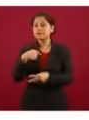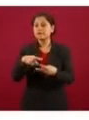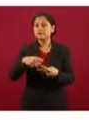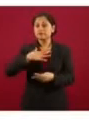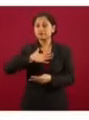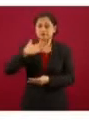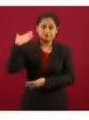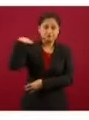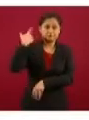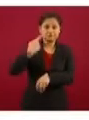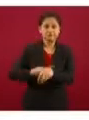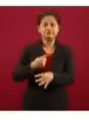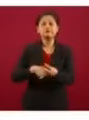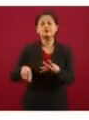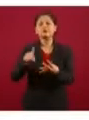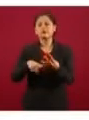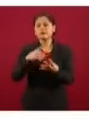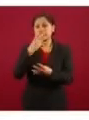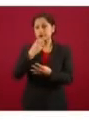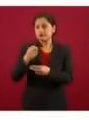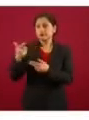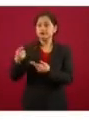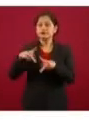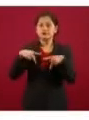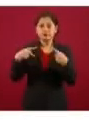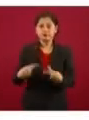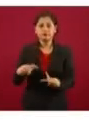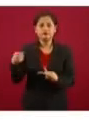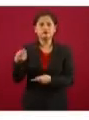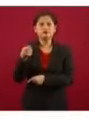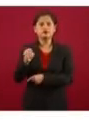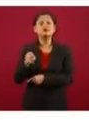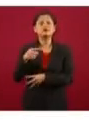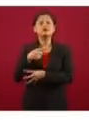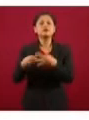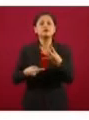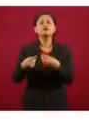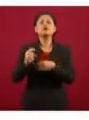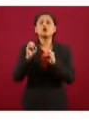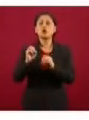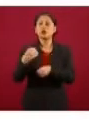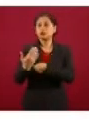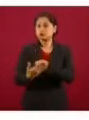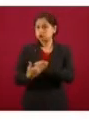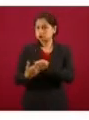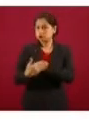pulmonar, inmunosupresión, ya sea adquirida o provocada, que se encuentra en estado de embarazo o puerperio